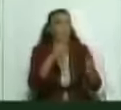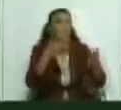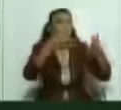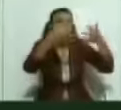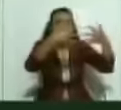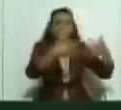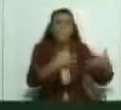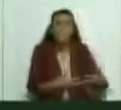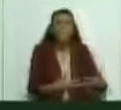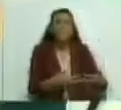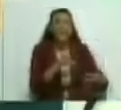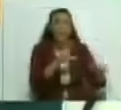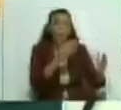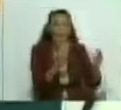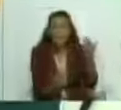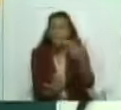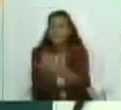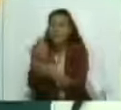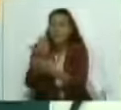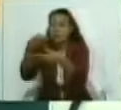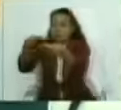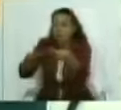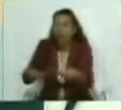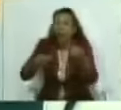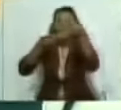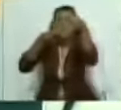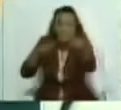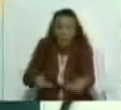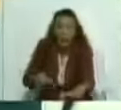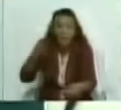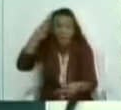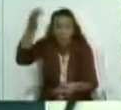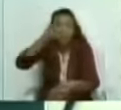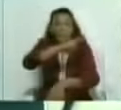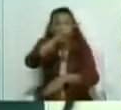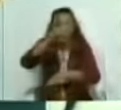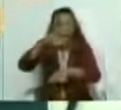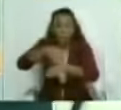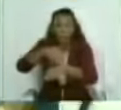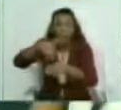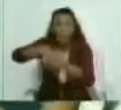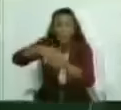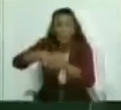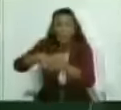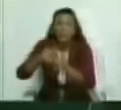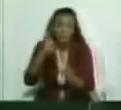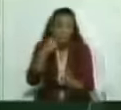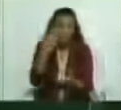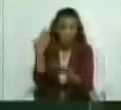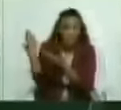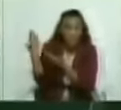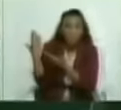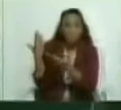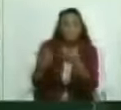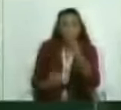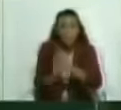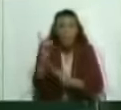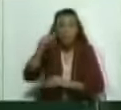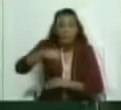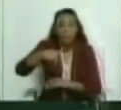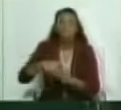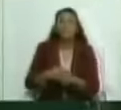el sistema le emite una planilla, la cual consignan ante la Junta Nacional Electoral, que es el proceso que estamos observando desarrollándose en este